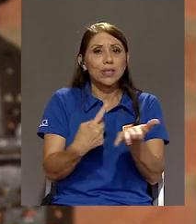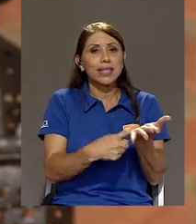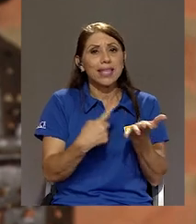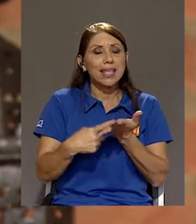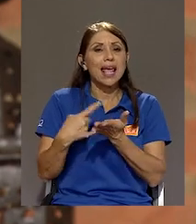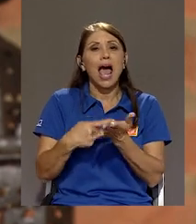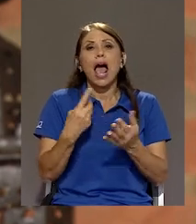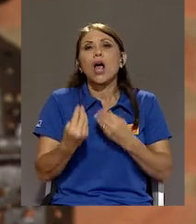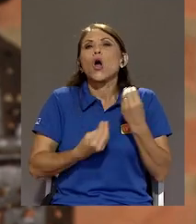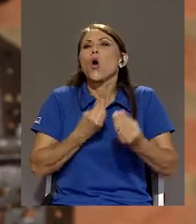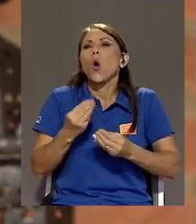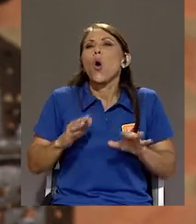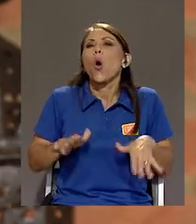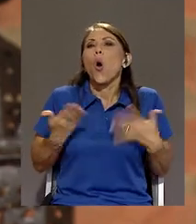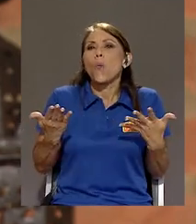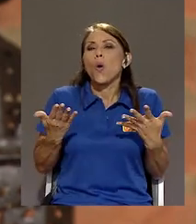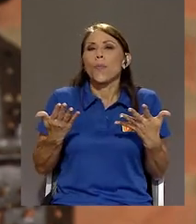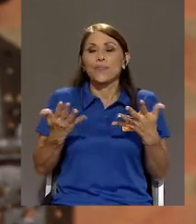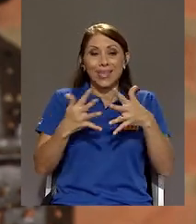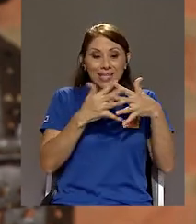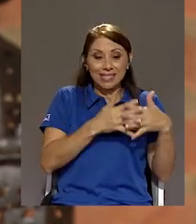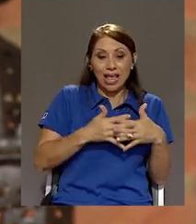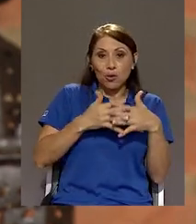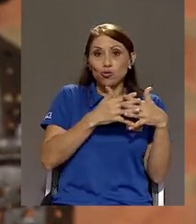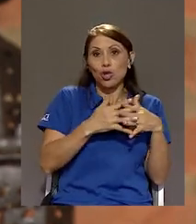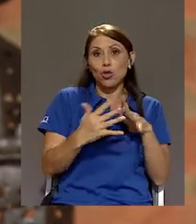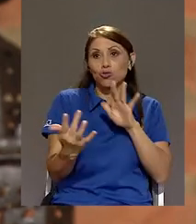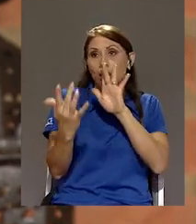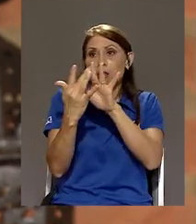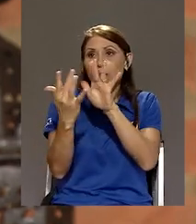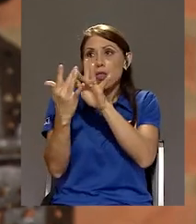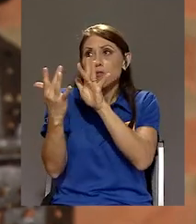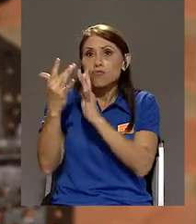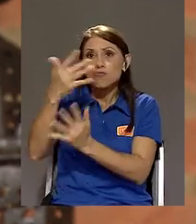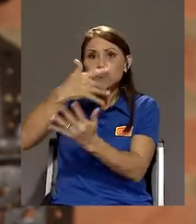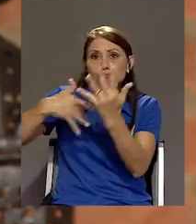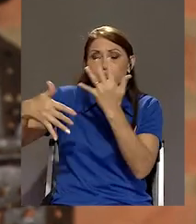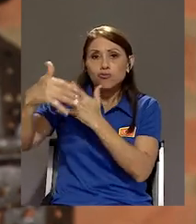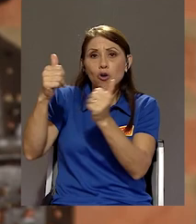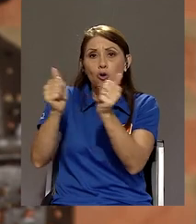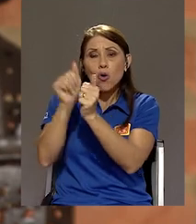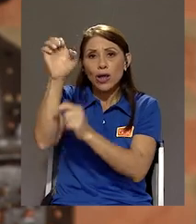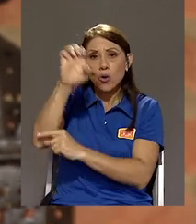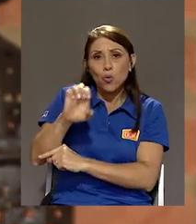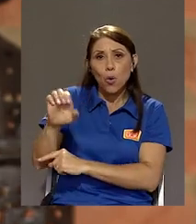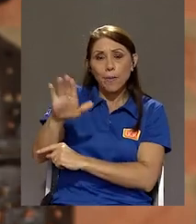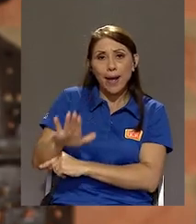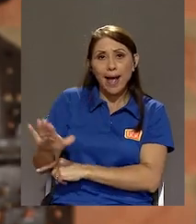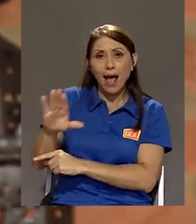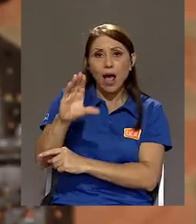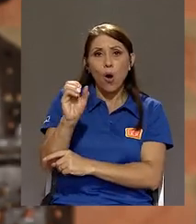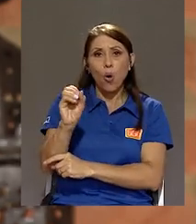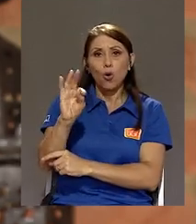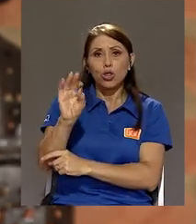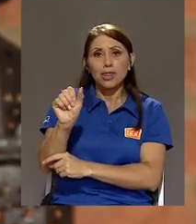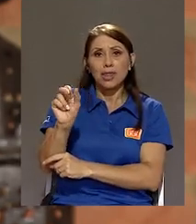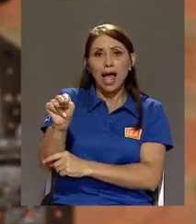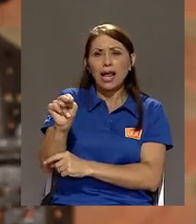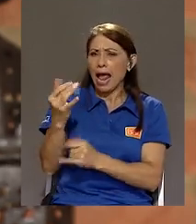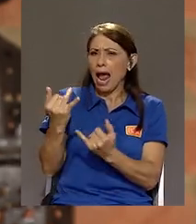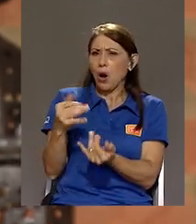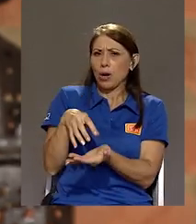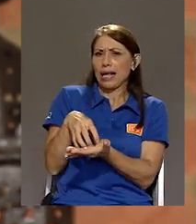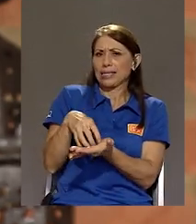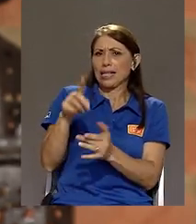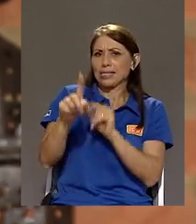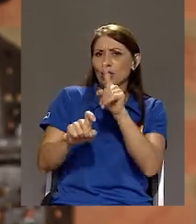de Estados Unidos con sus aliados europeos en lo que es la OTAN está siendo cuestionada porque para